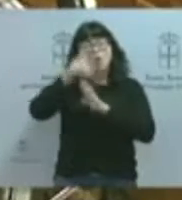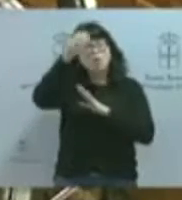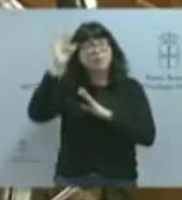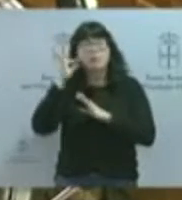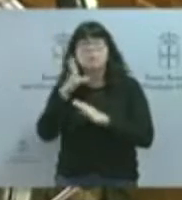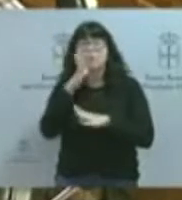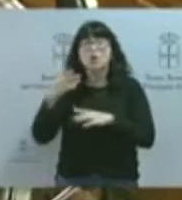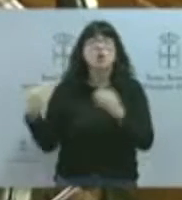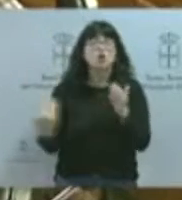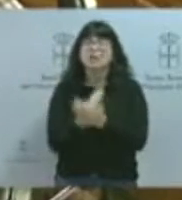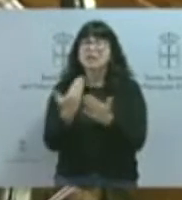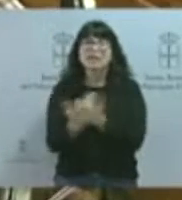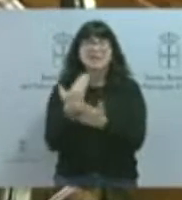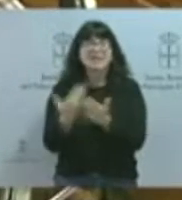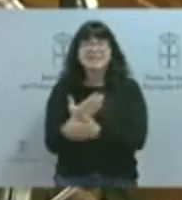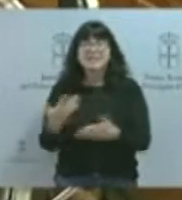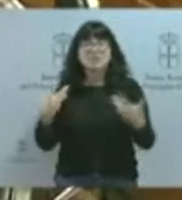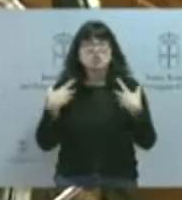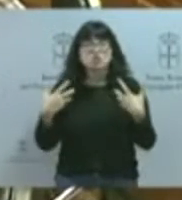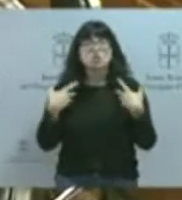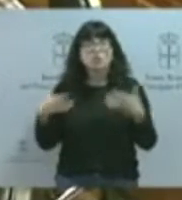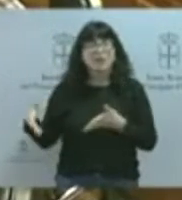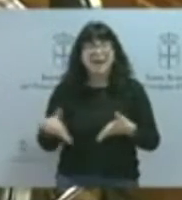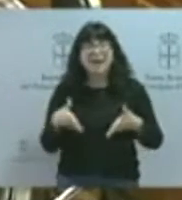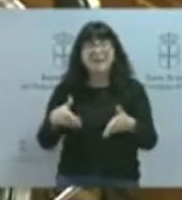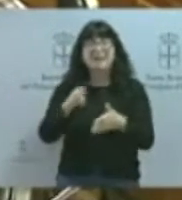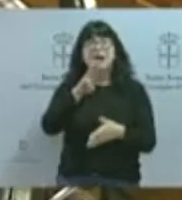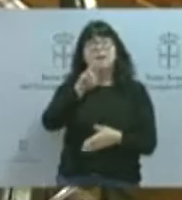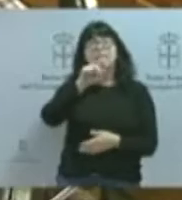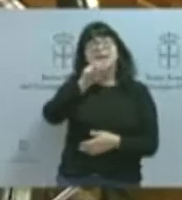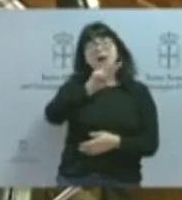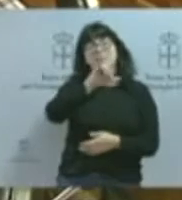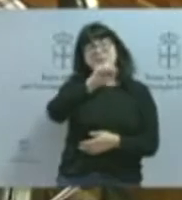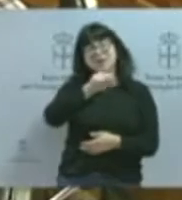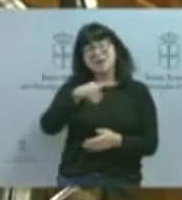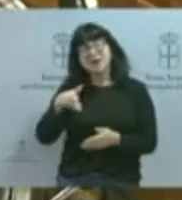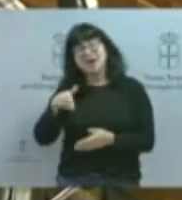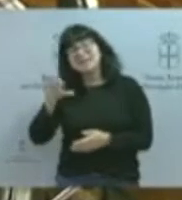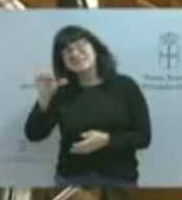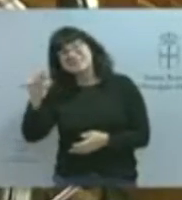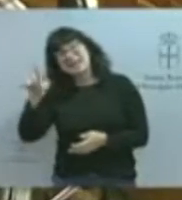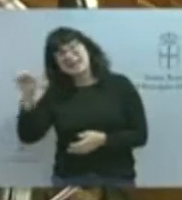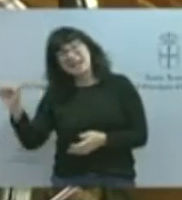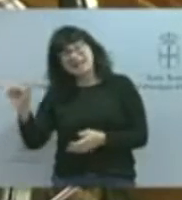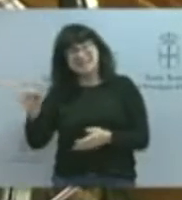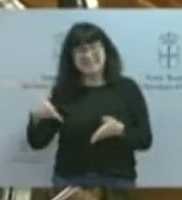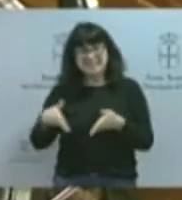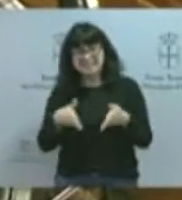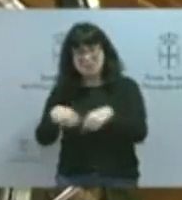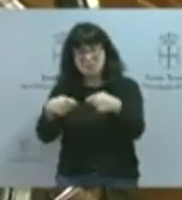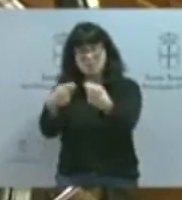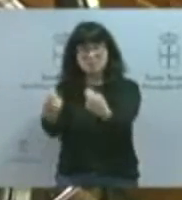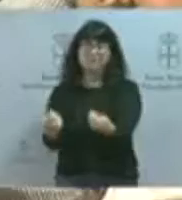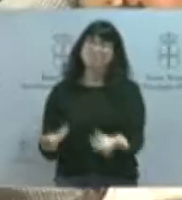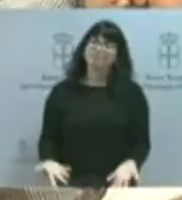carretera entre Pravia y Salas. Mire, hemos dicho muchas veces que la crisis asturiana, que es demográfica, industrial, de